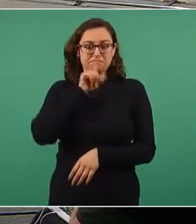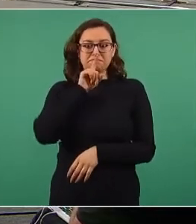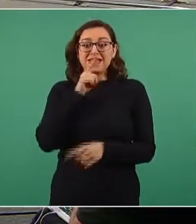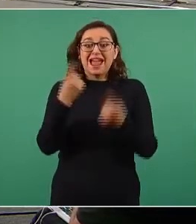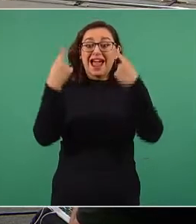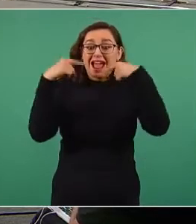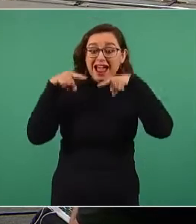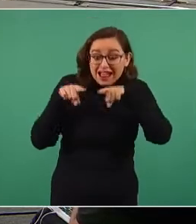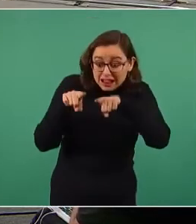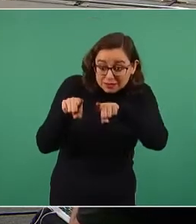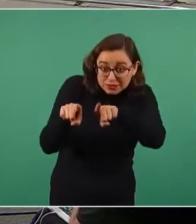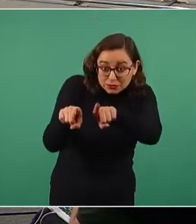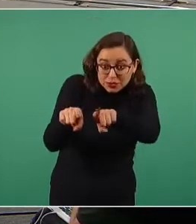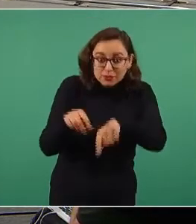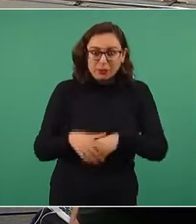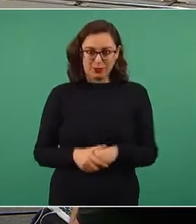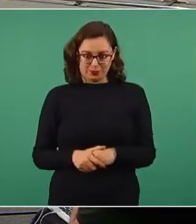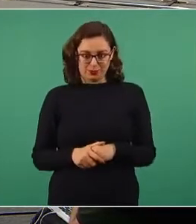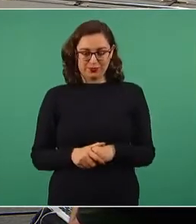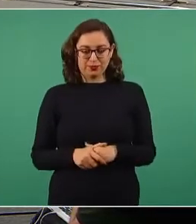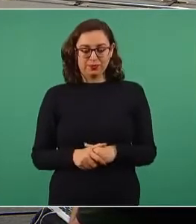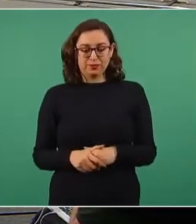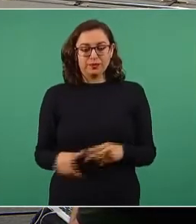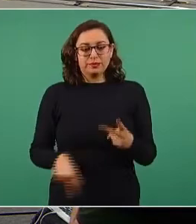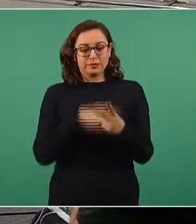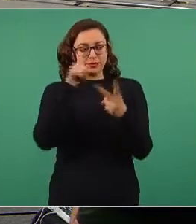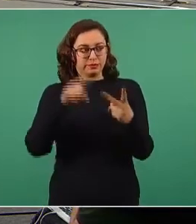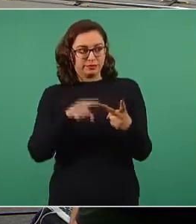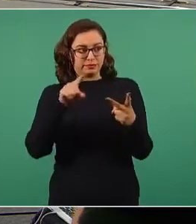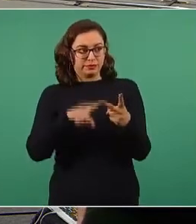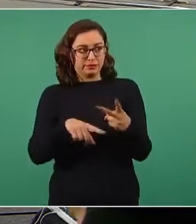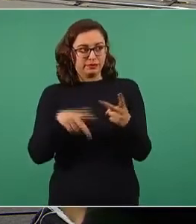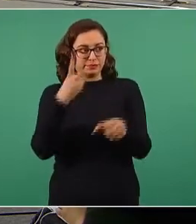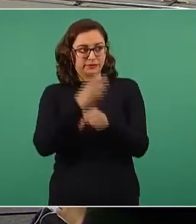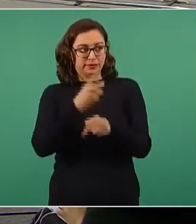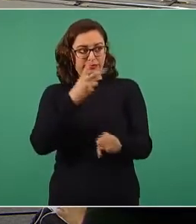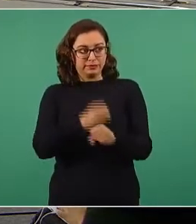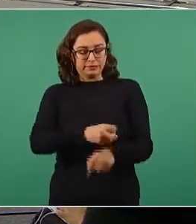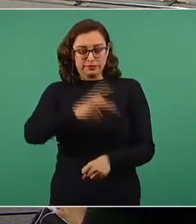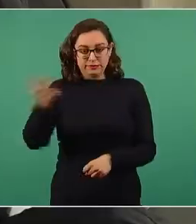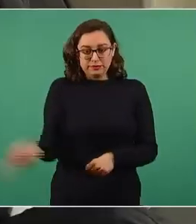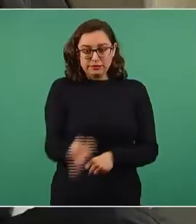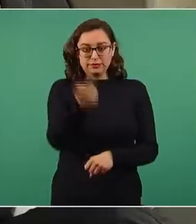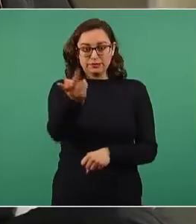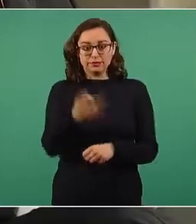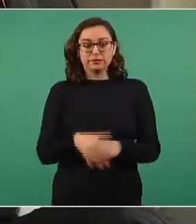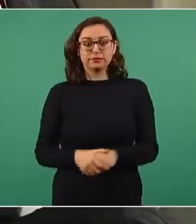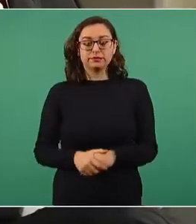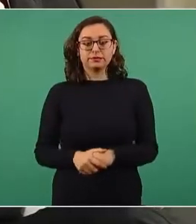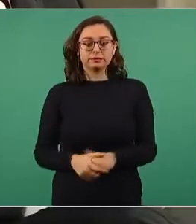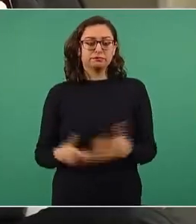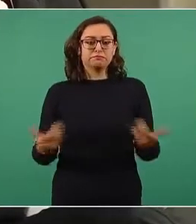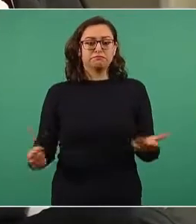se va a hacer al mismo tiempo. Y una segunda duda igual sobre la vacunación. Hay lugares, hay maquiladoras, varias